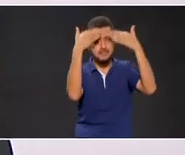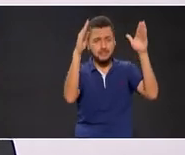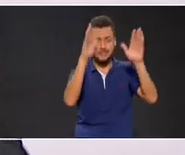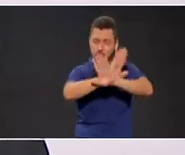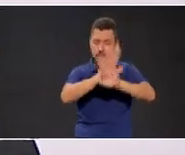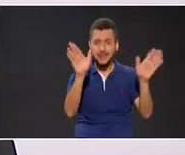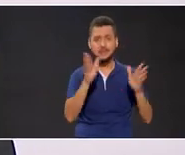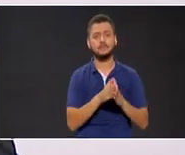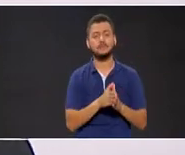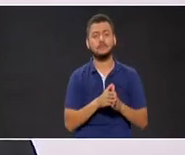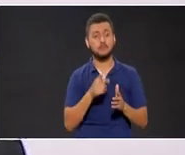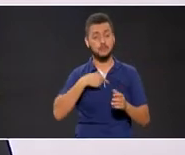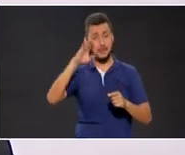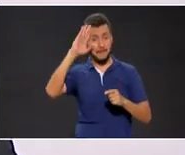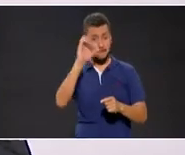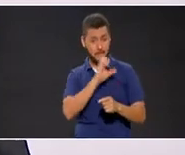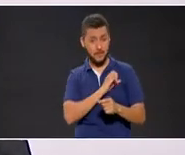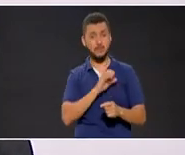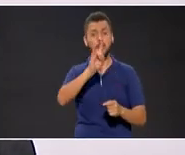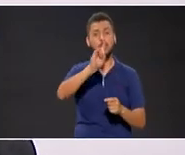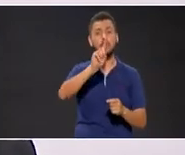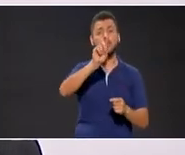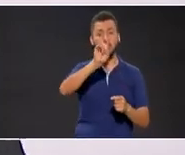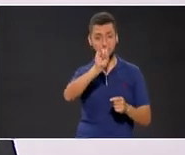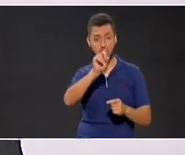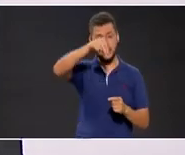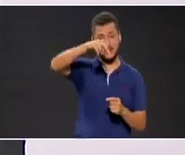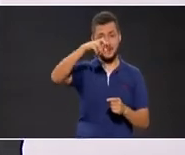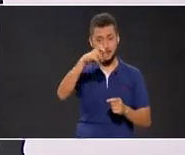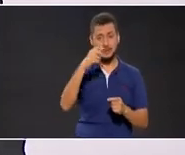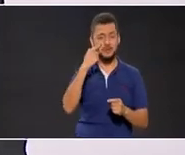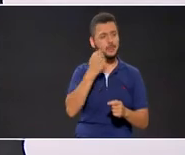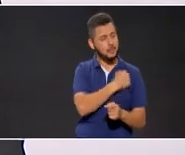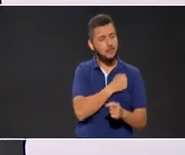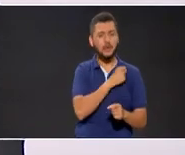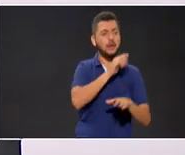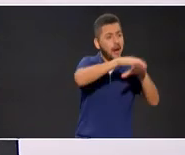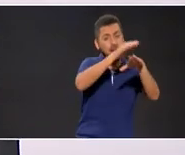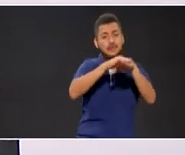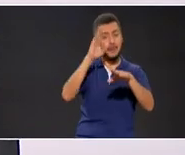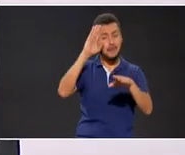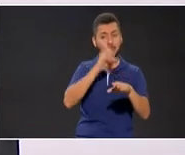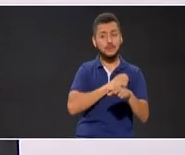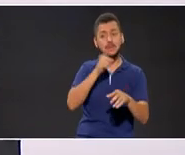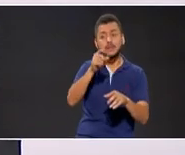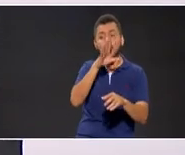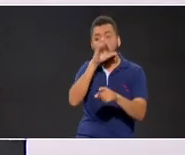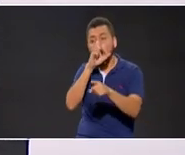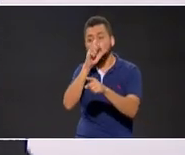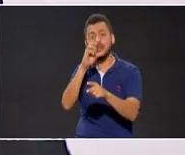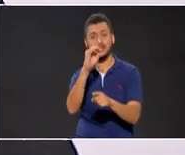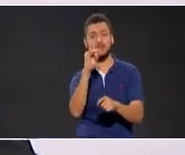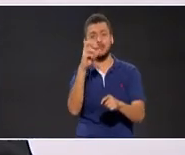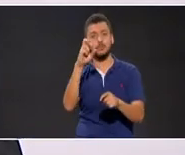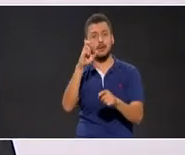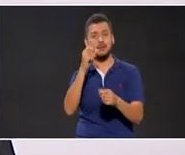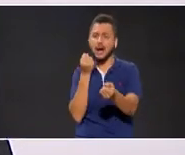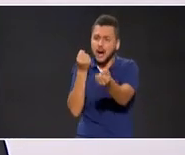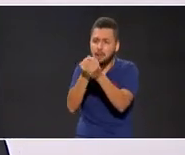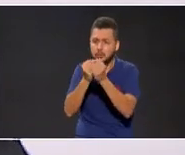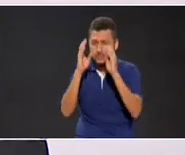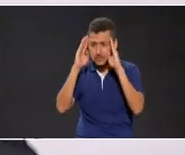autoridades a la policía a la bnp para que le brinden el apoyo y la protección que a esta hora no tiene nuestro actual diputado construyamos